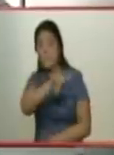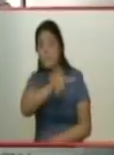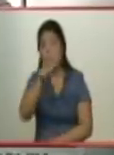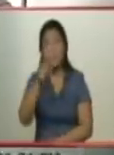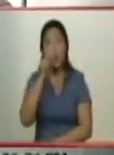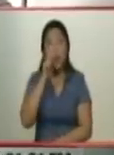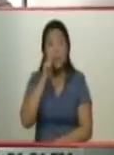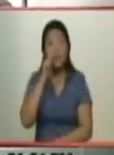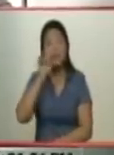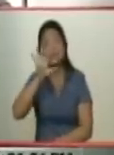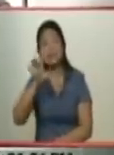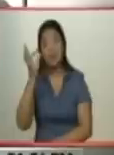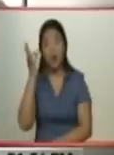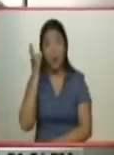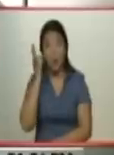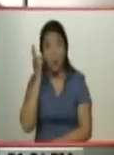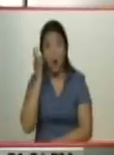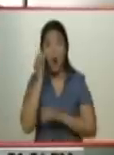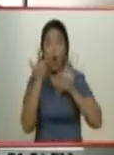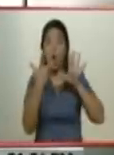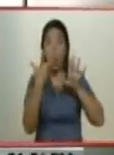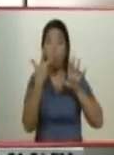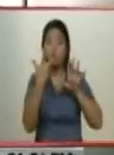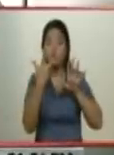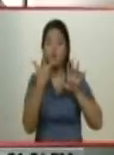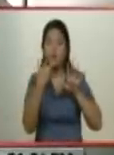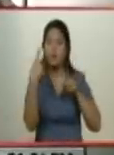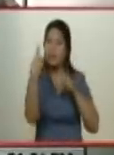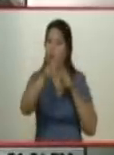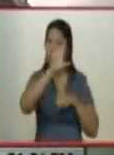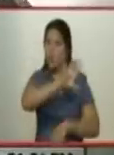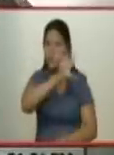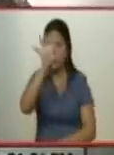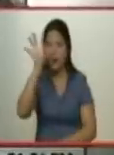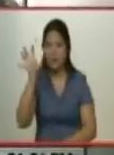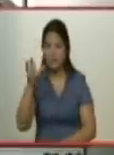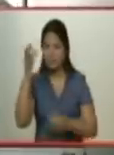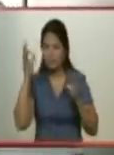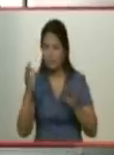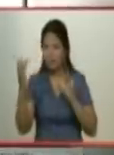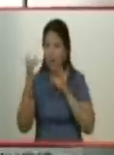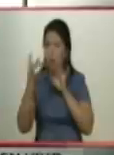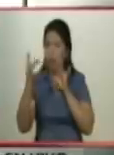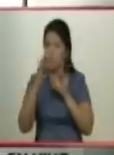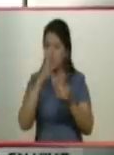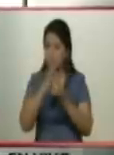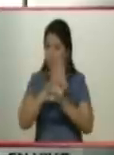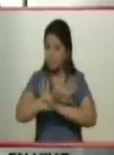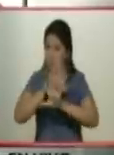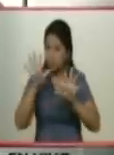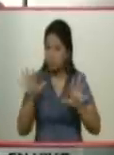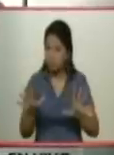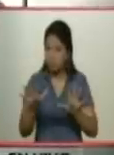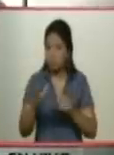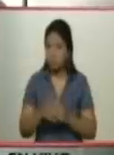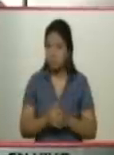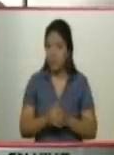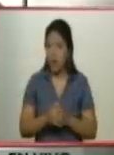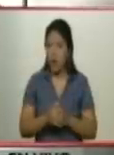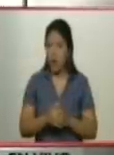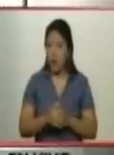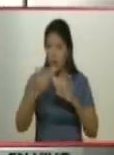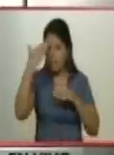mujeres ocho extranjeros con elementos de convicción en conexión directa y vinculante con paramilitarismo